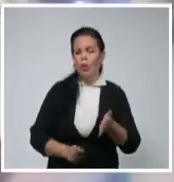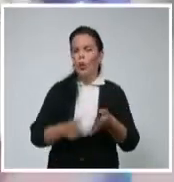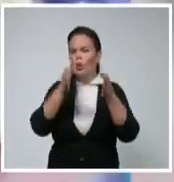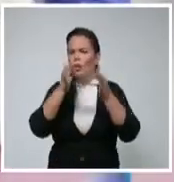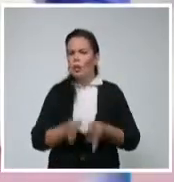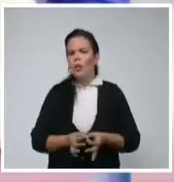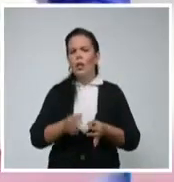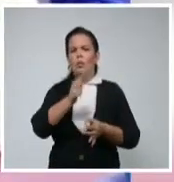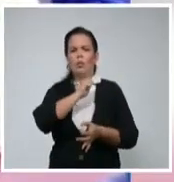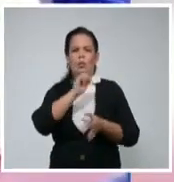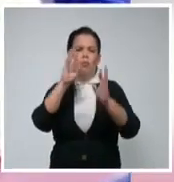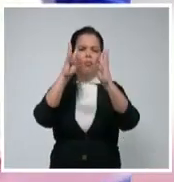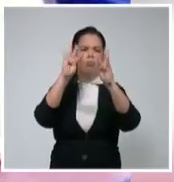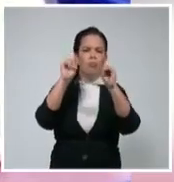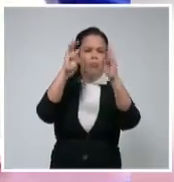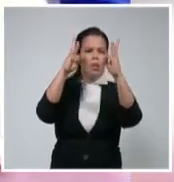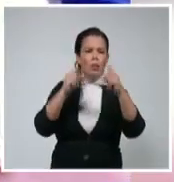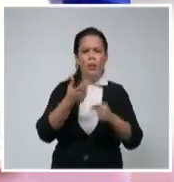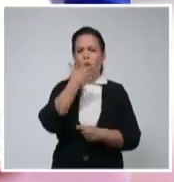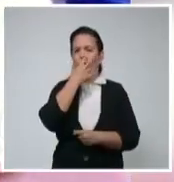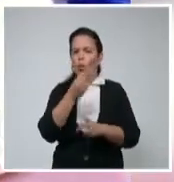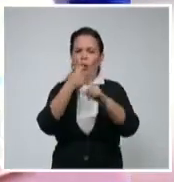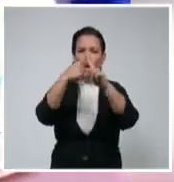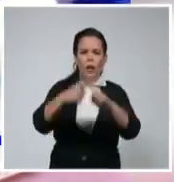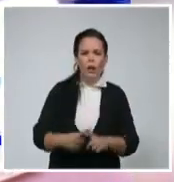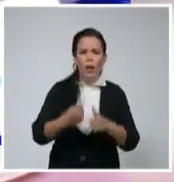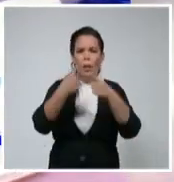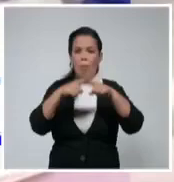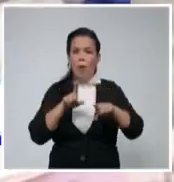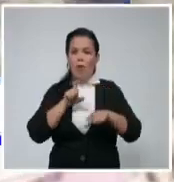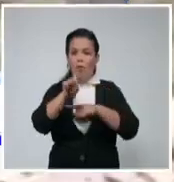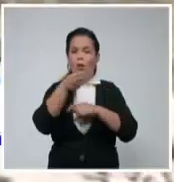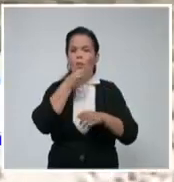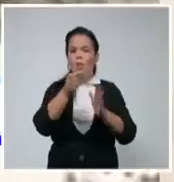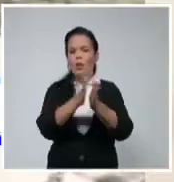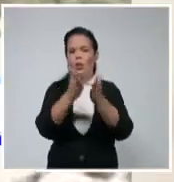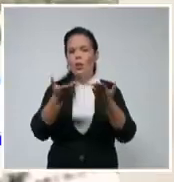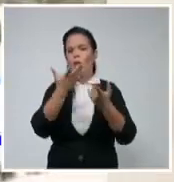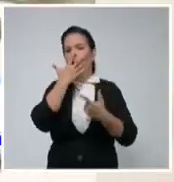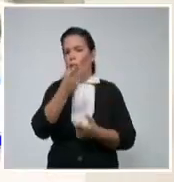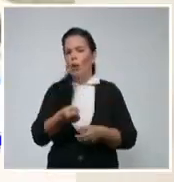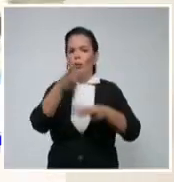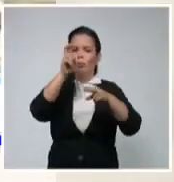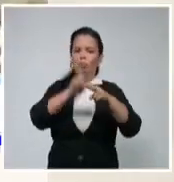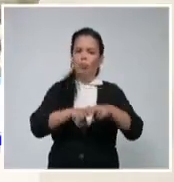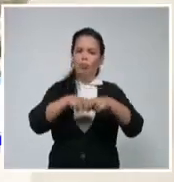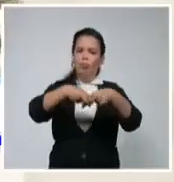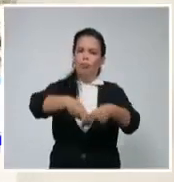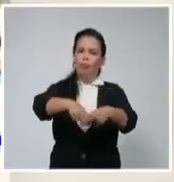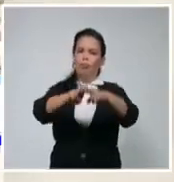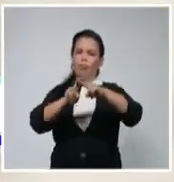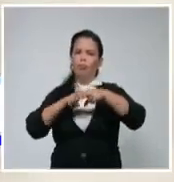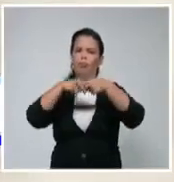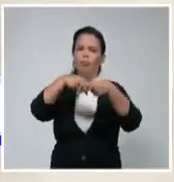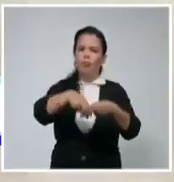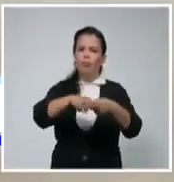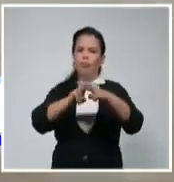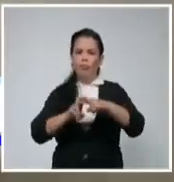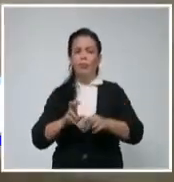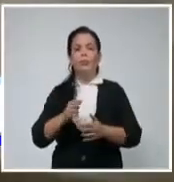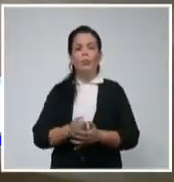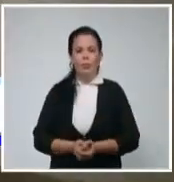Escribe sentada en un sillón con la computadora apoyada en las piernas, balanceándose y muchas veces hasta canta en el proceso de